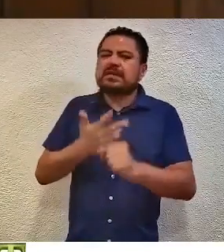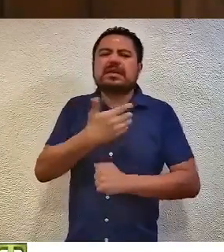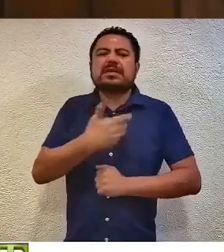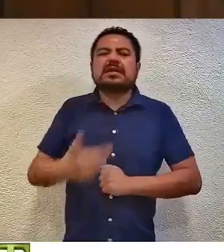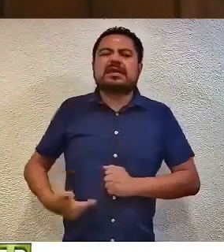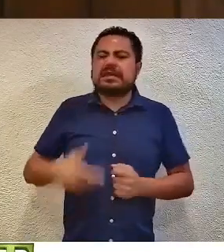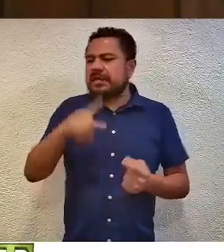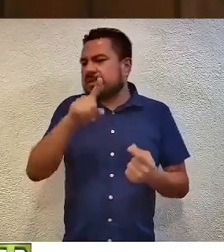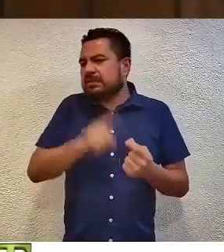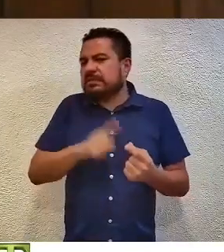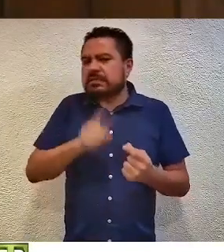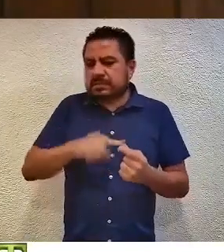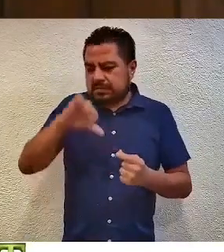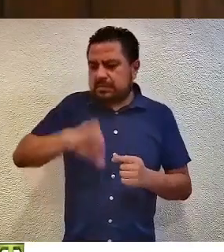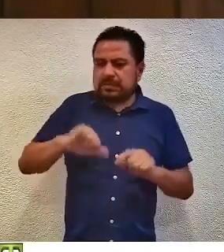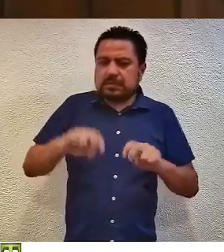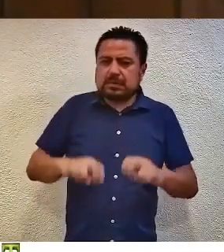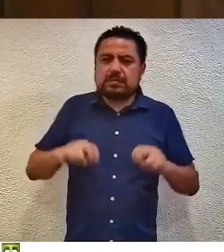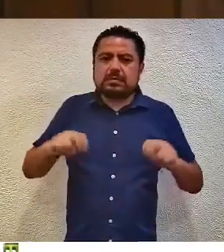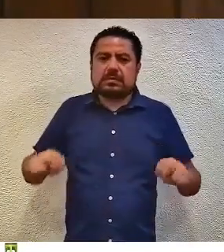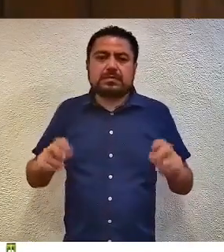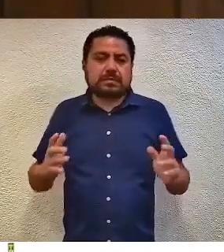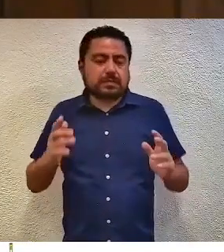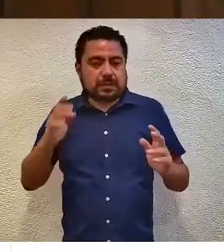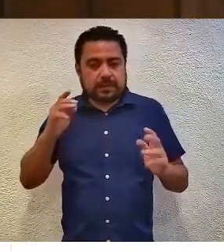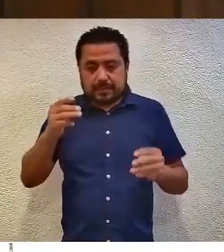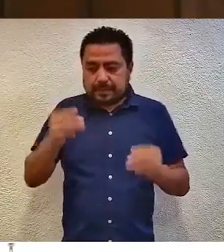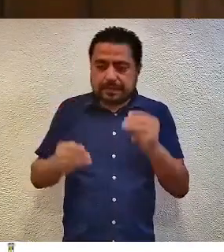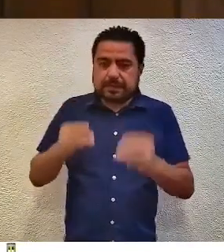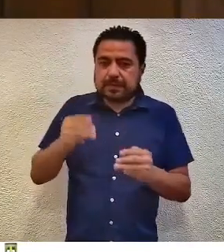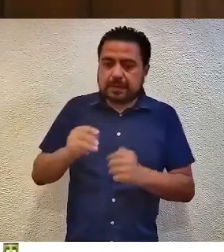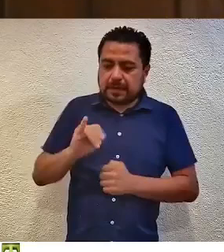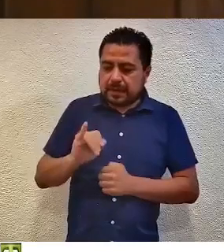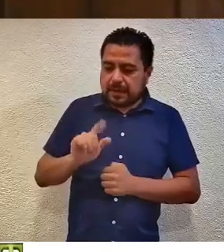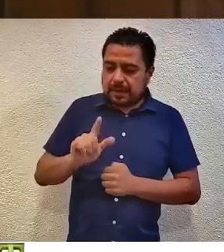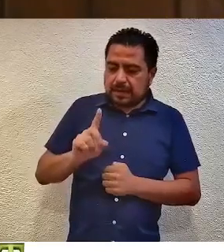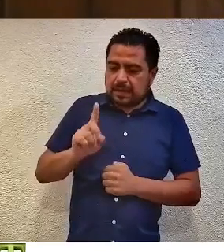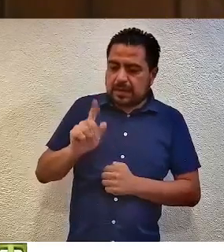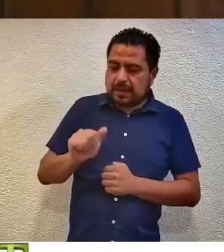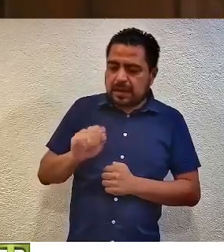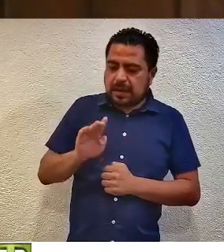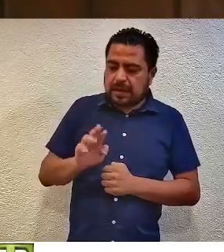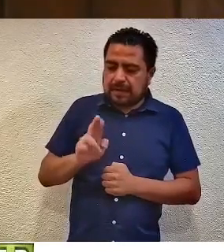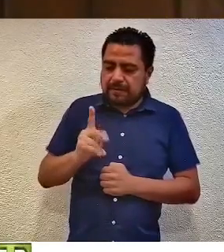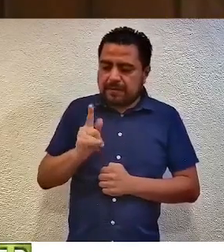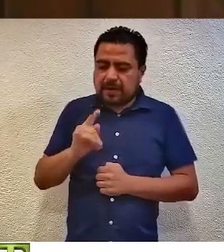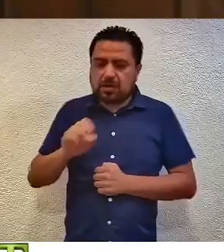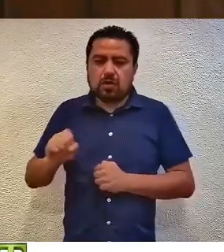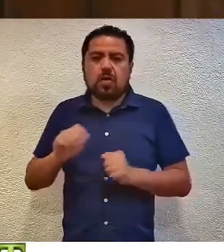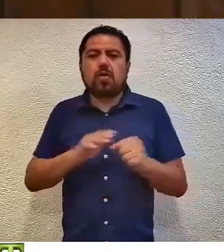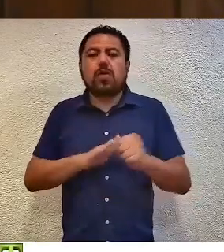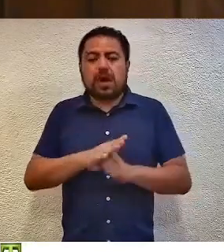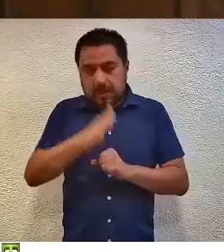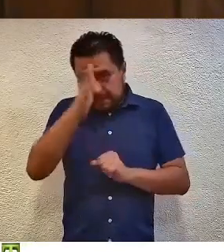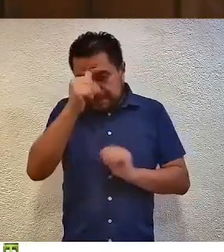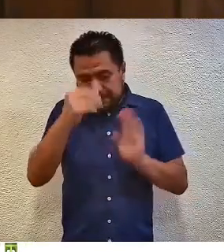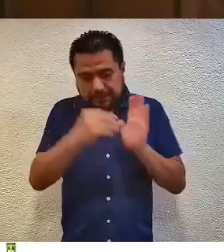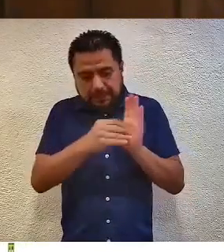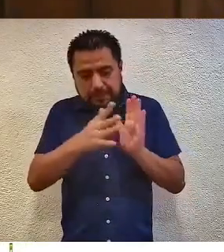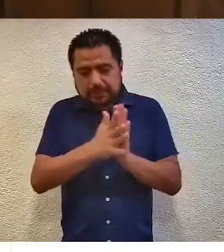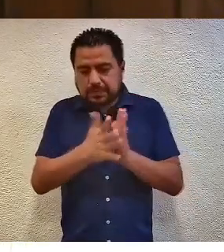presidenta de este cuerpo colegiado, la magistrada Hilda Rosa Delgado Brito, en términos del acuerdo